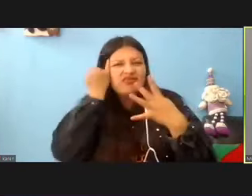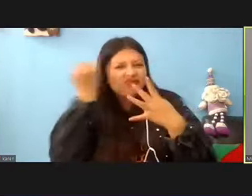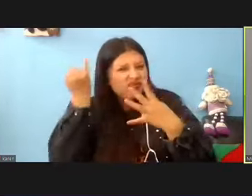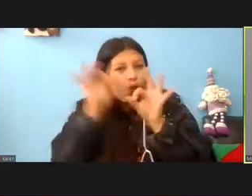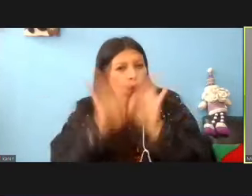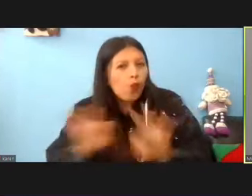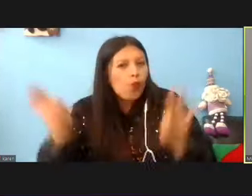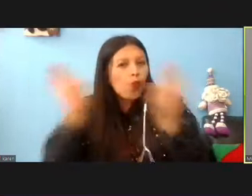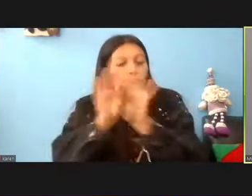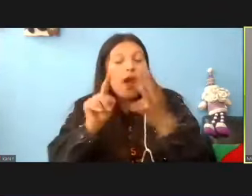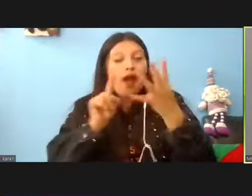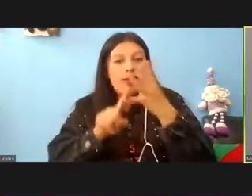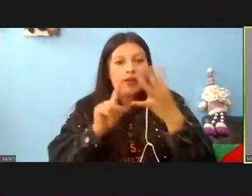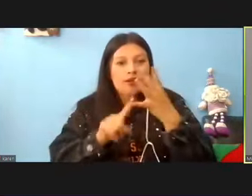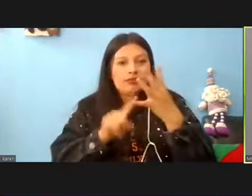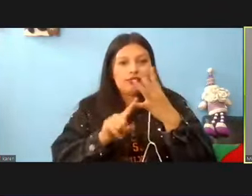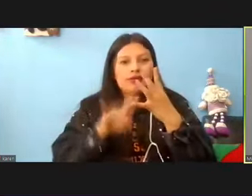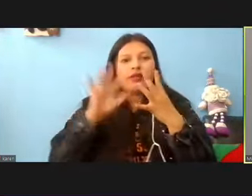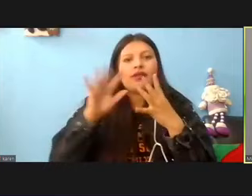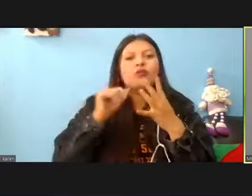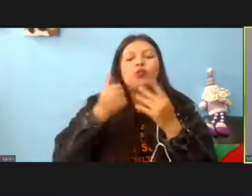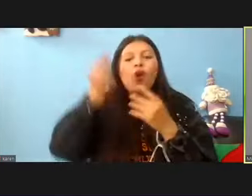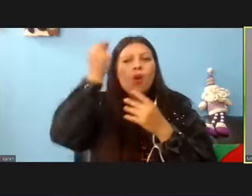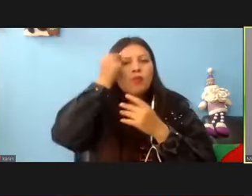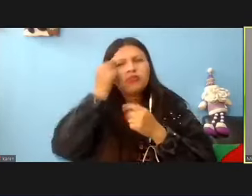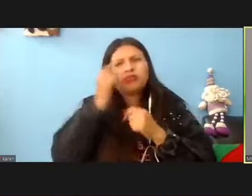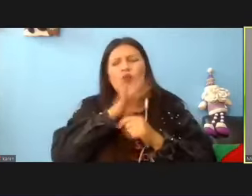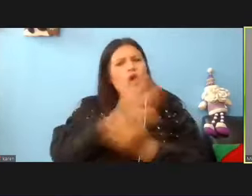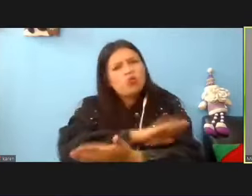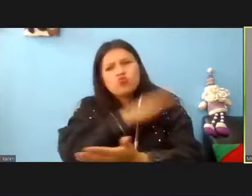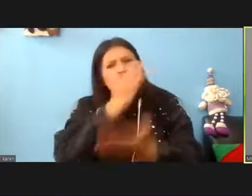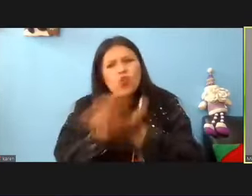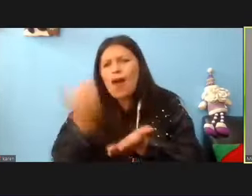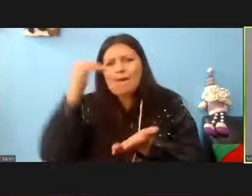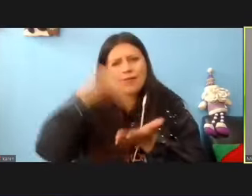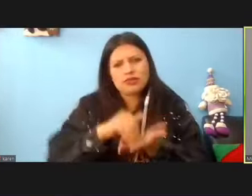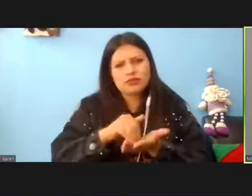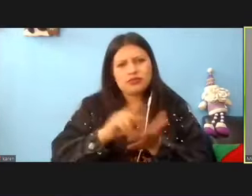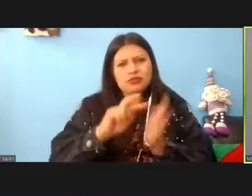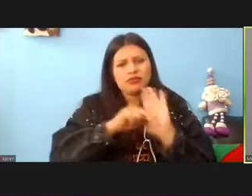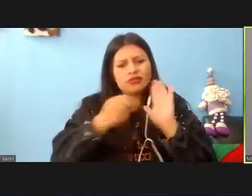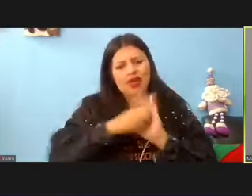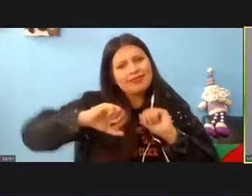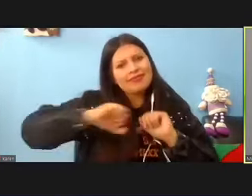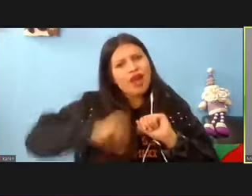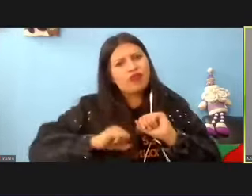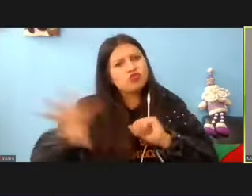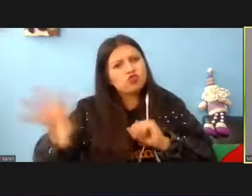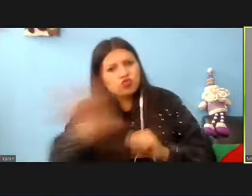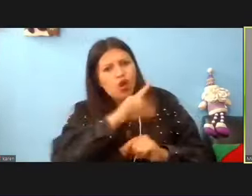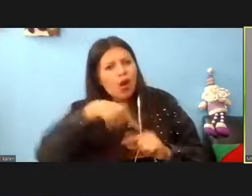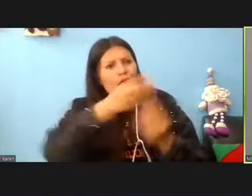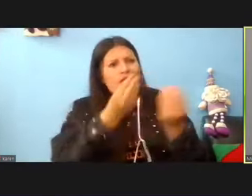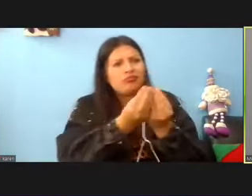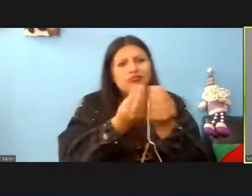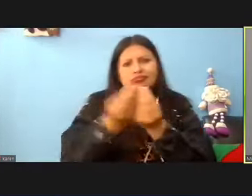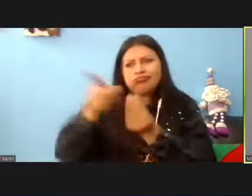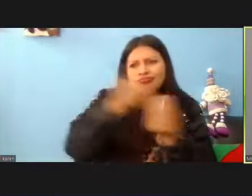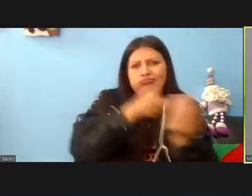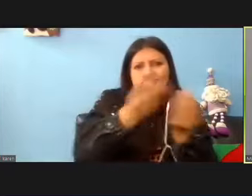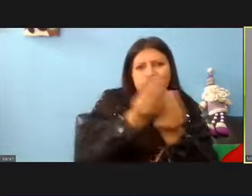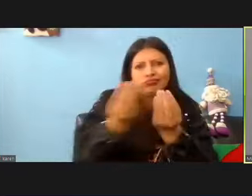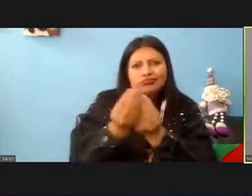que la pedagogía de la memoria para el nunca más constituye la memoria como un derecho patrimonial que tienen los pueblos y como una posibilidad